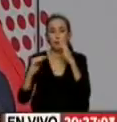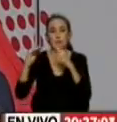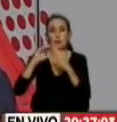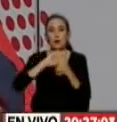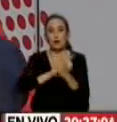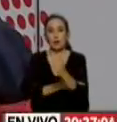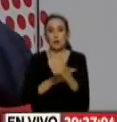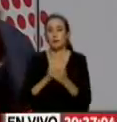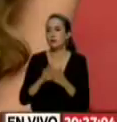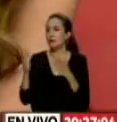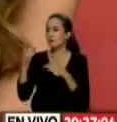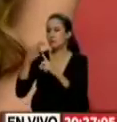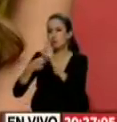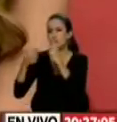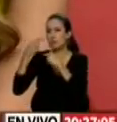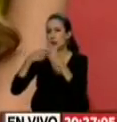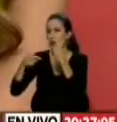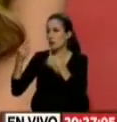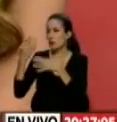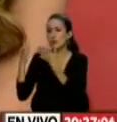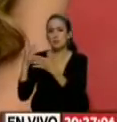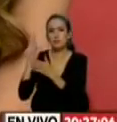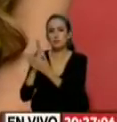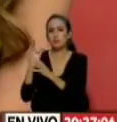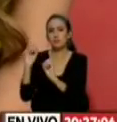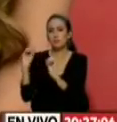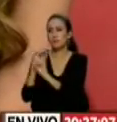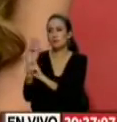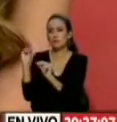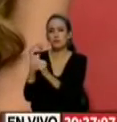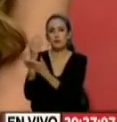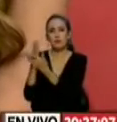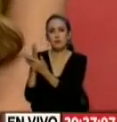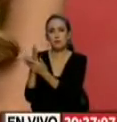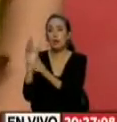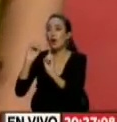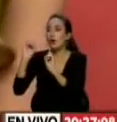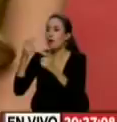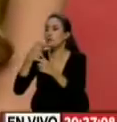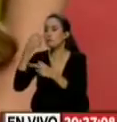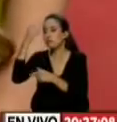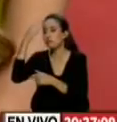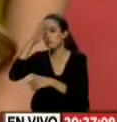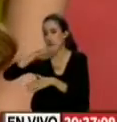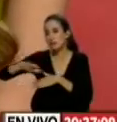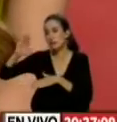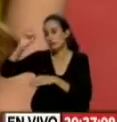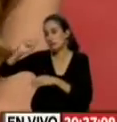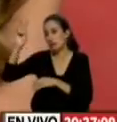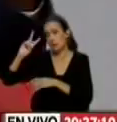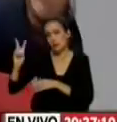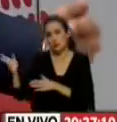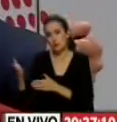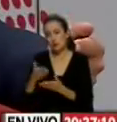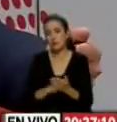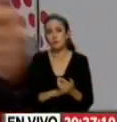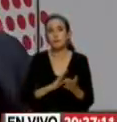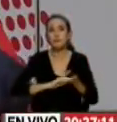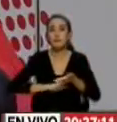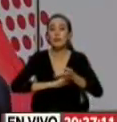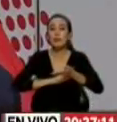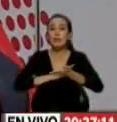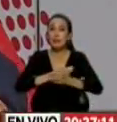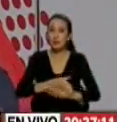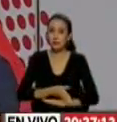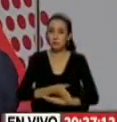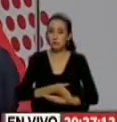no ha aplacado además el mercado negro. En lo absoluto. Que se vive y que... Es un secreto a voces que sigue en Venezuela. Y correcto. Luego de este segundo